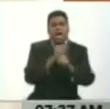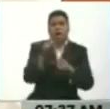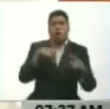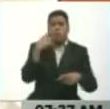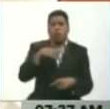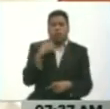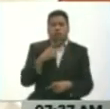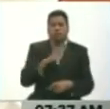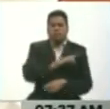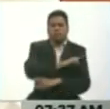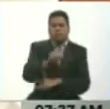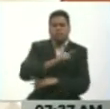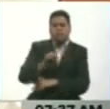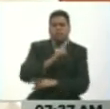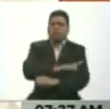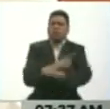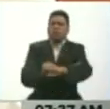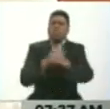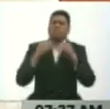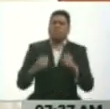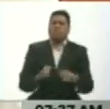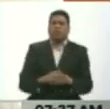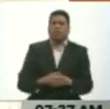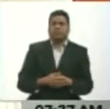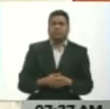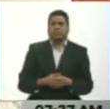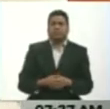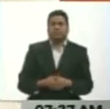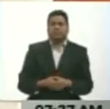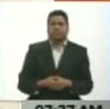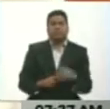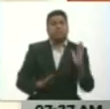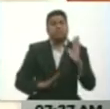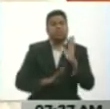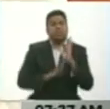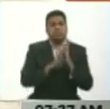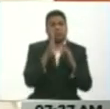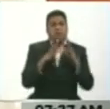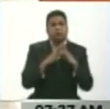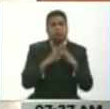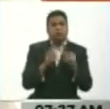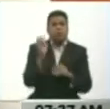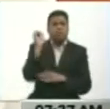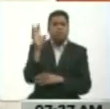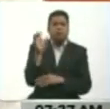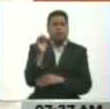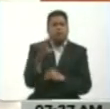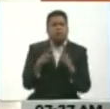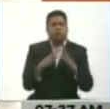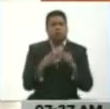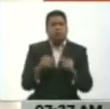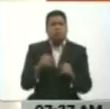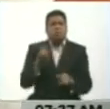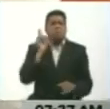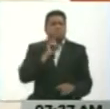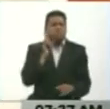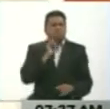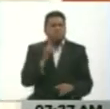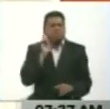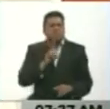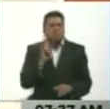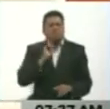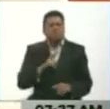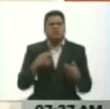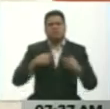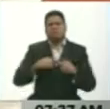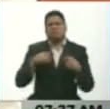fuerza esos factores ahora, bueno, le desarrollan una campaña de guerra sucia, motivan una situación de